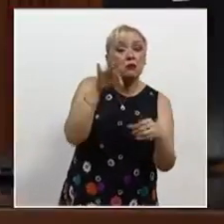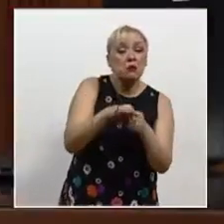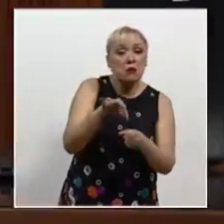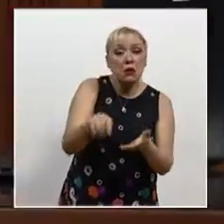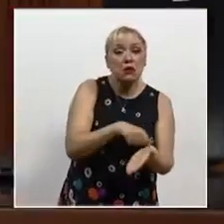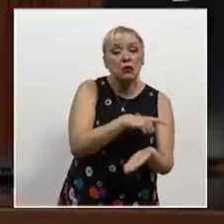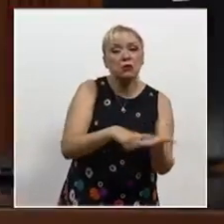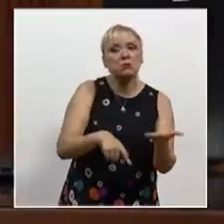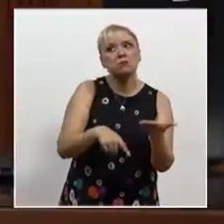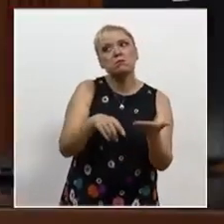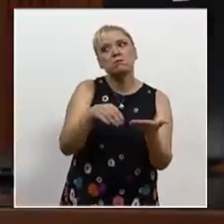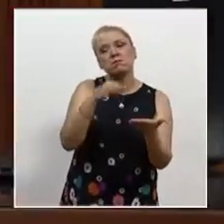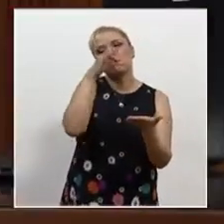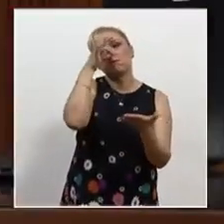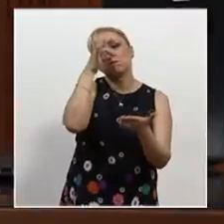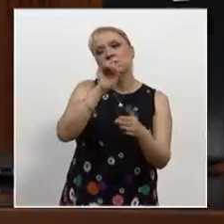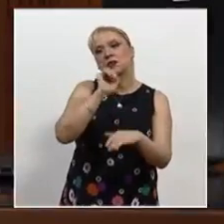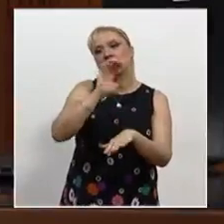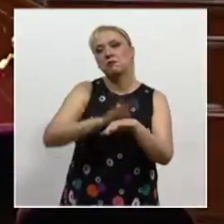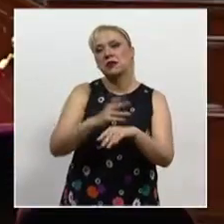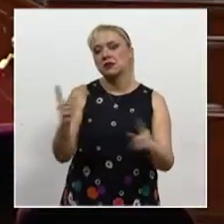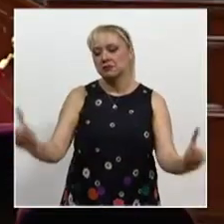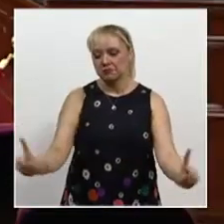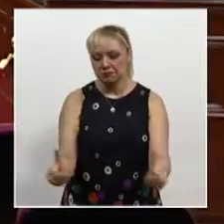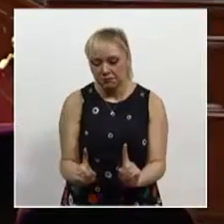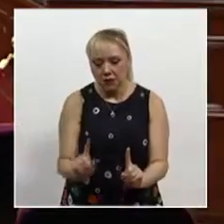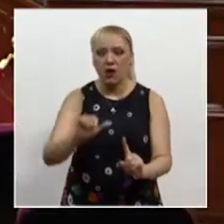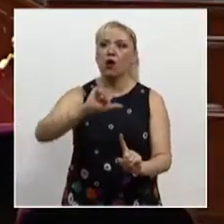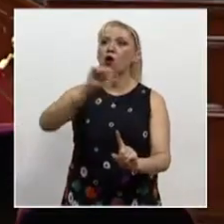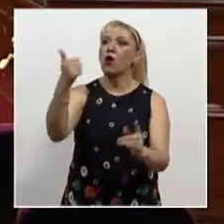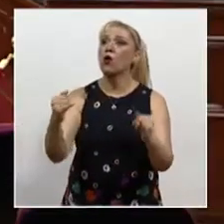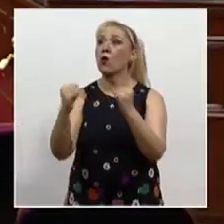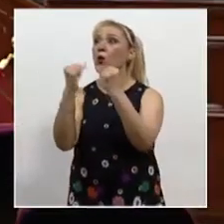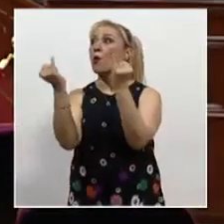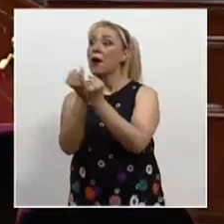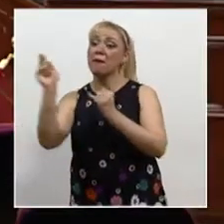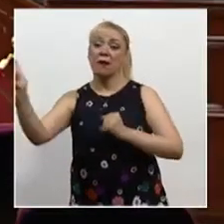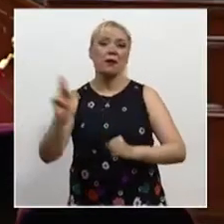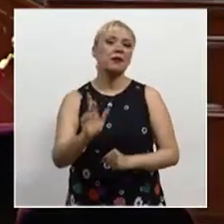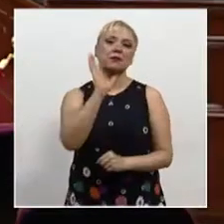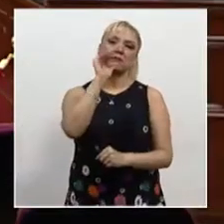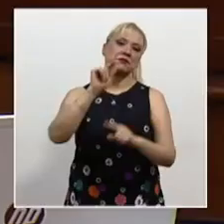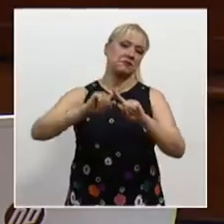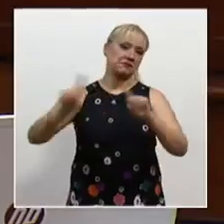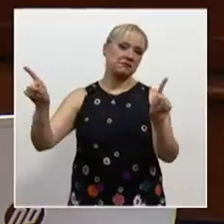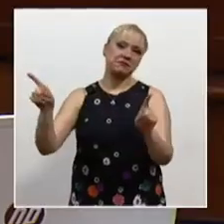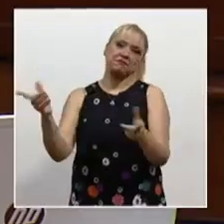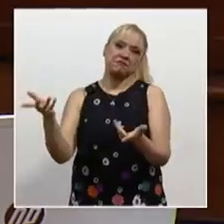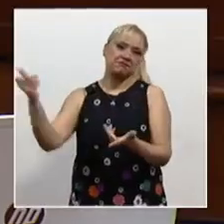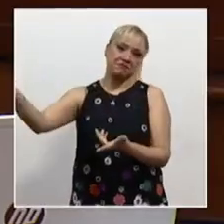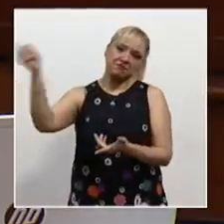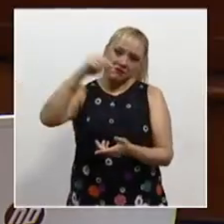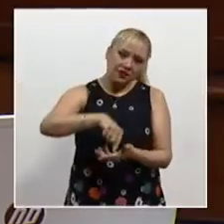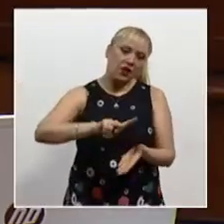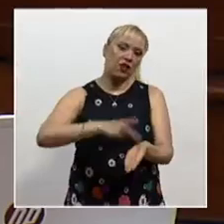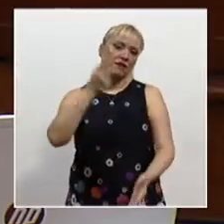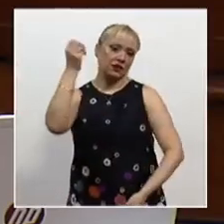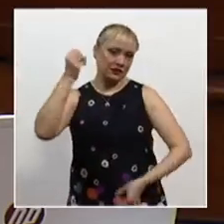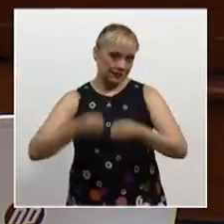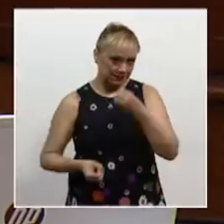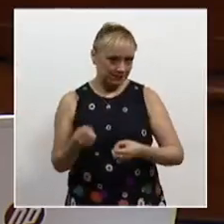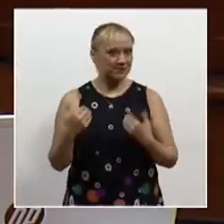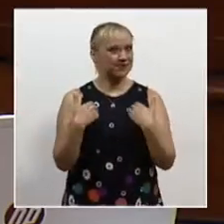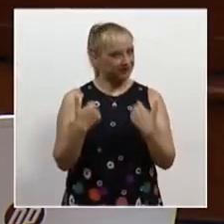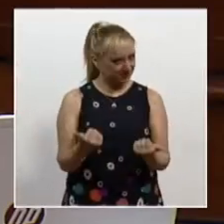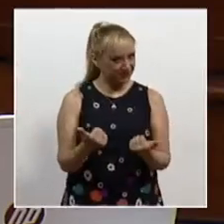invalidez solo aplica para las partes involucradas. Cuando se trata de actos u omisiones, corresponde a las salas resolver la controversia con